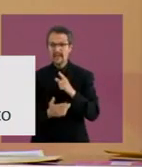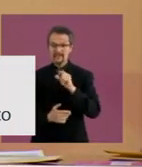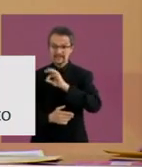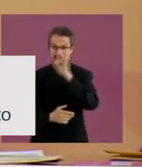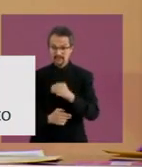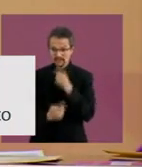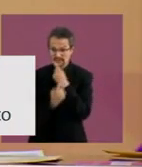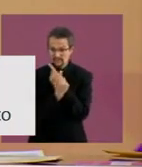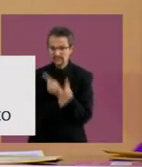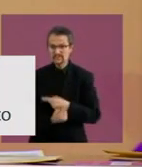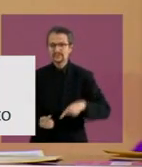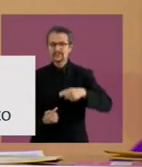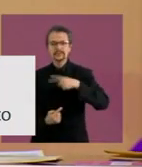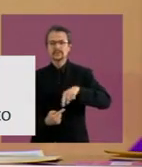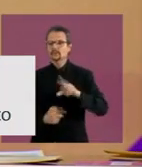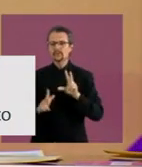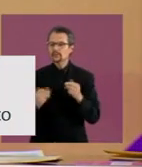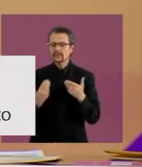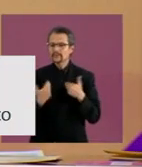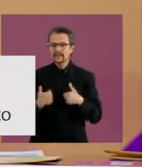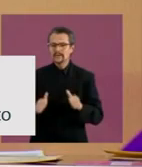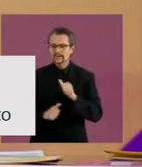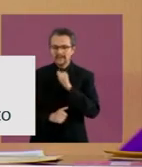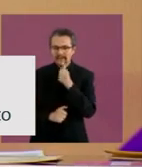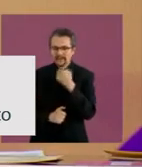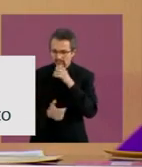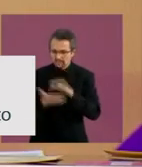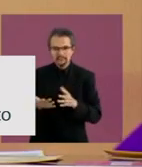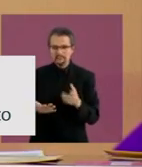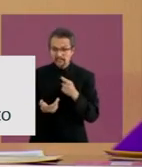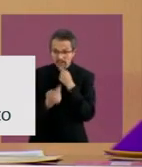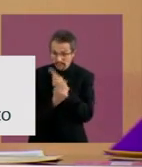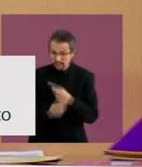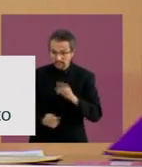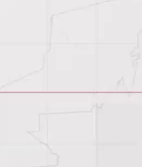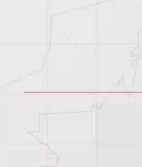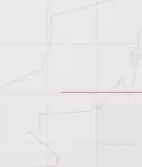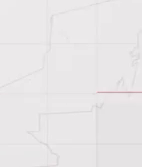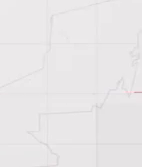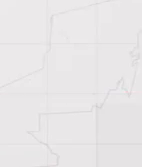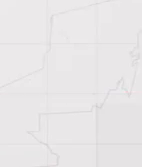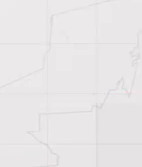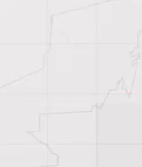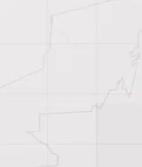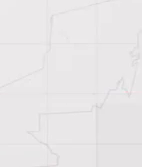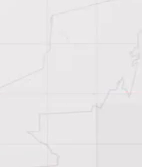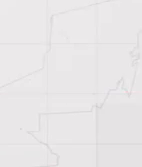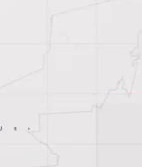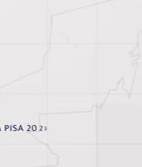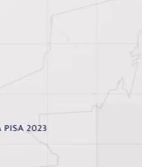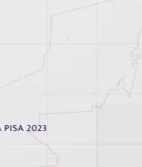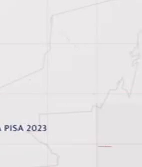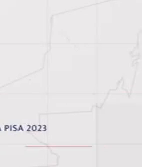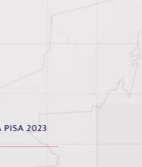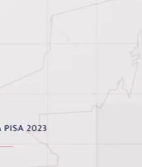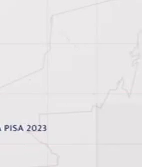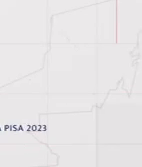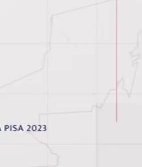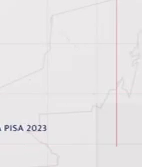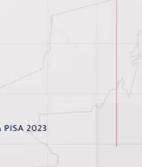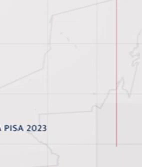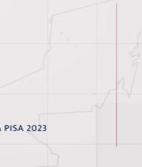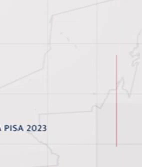niños no comprenden lo que leen y el 80% no pueden hacer operaciones aritméticas esto es falso la última prueba pisa señala que